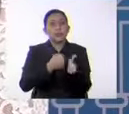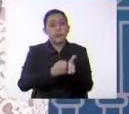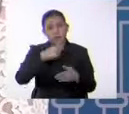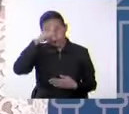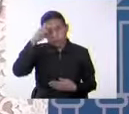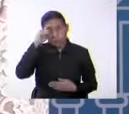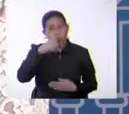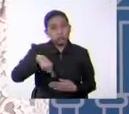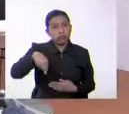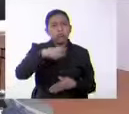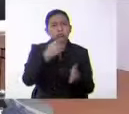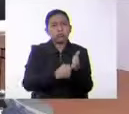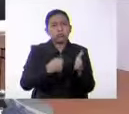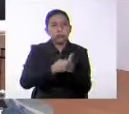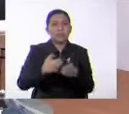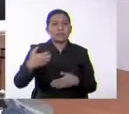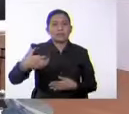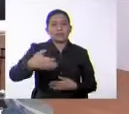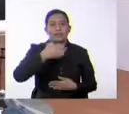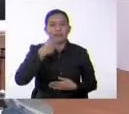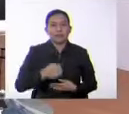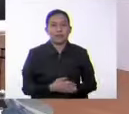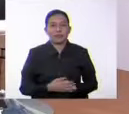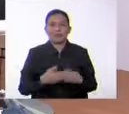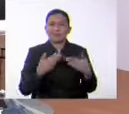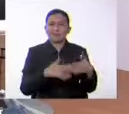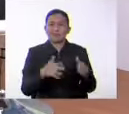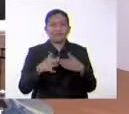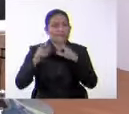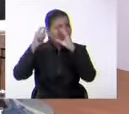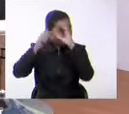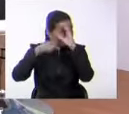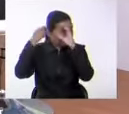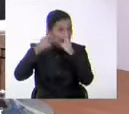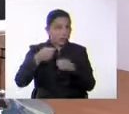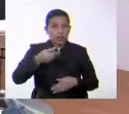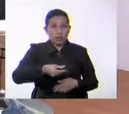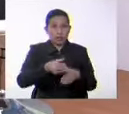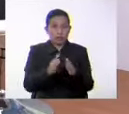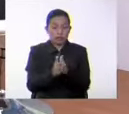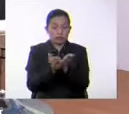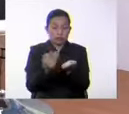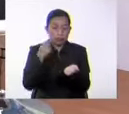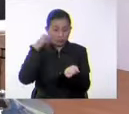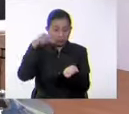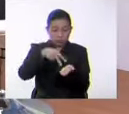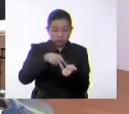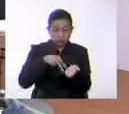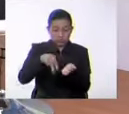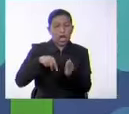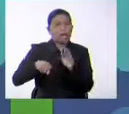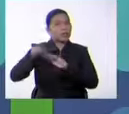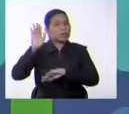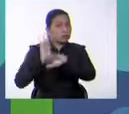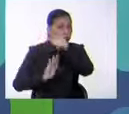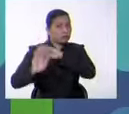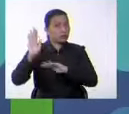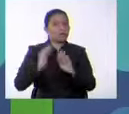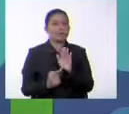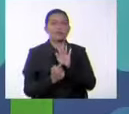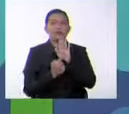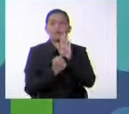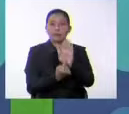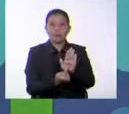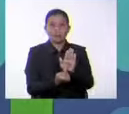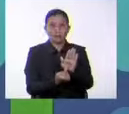también. No, y hay muchas películas, libros que también se basan en estos aspectos históricos y que realzan estas